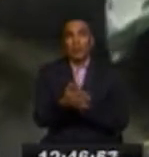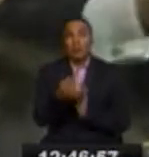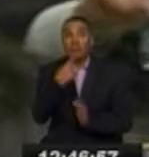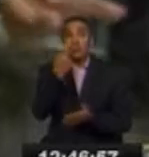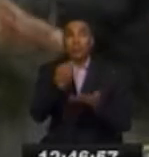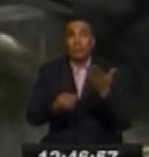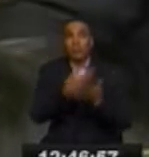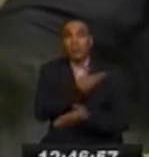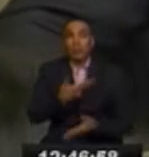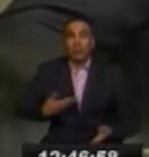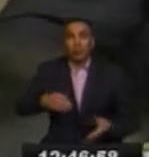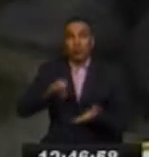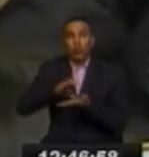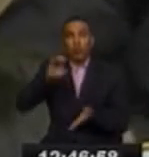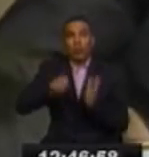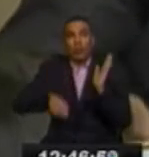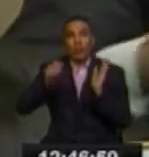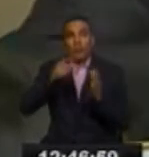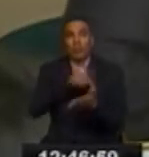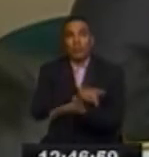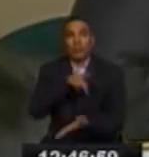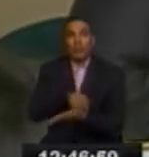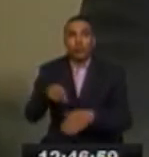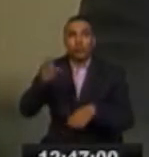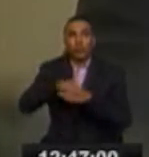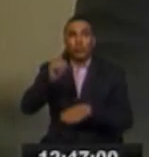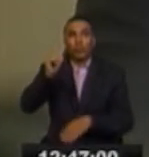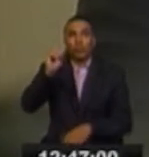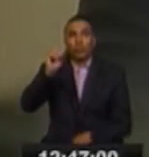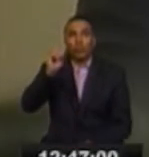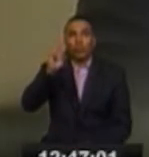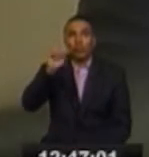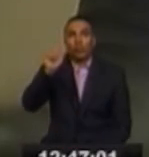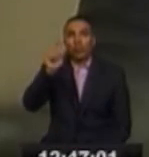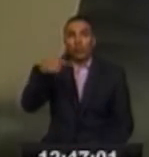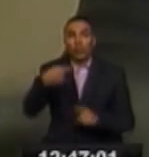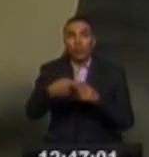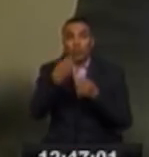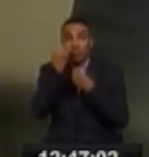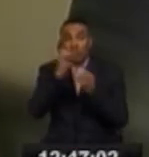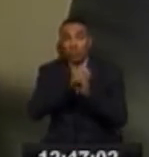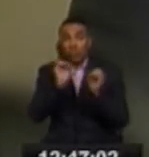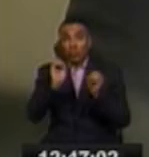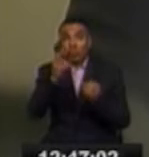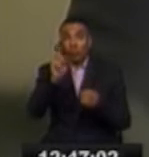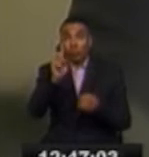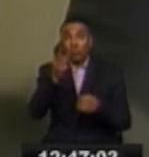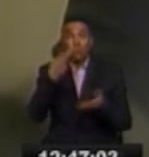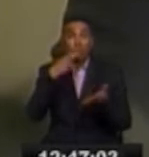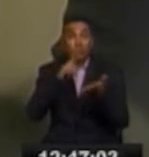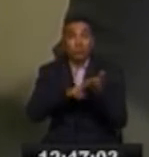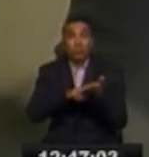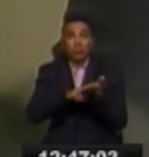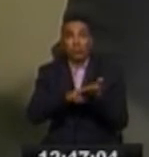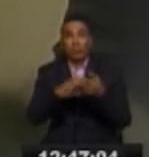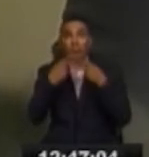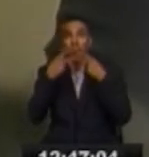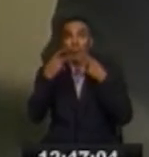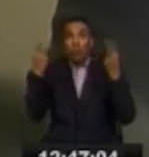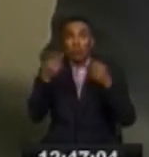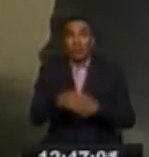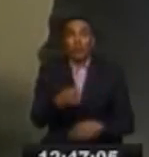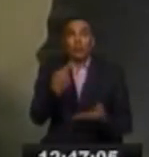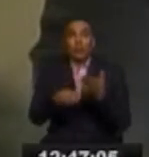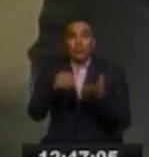el presidente del Colegio de Abogados de Pichincha sobre Mora. Al omitir la información en un documento público que